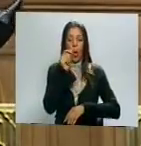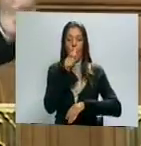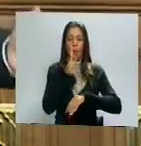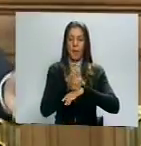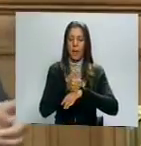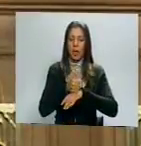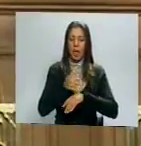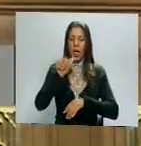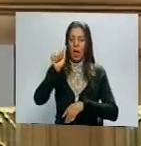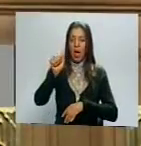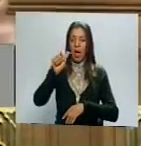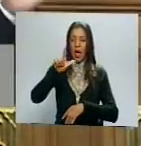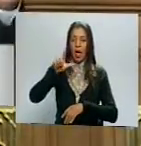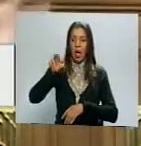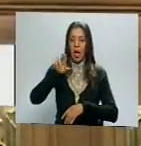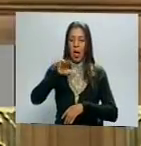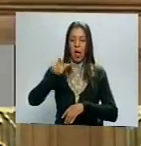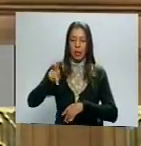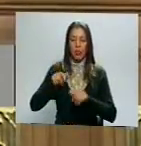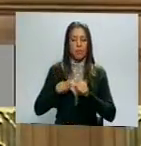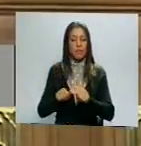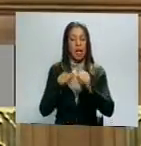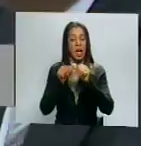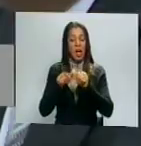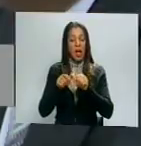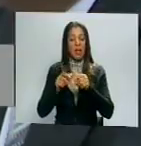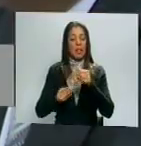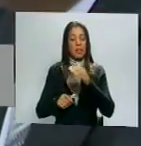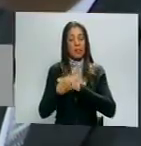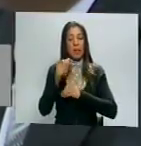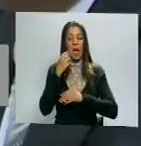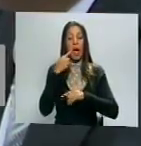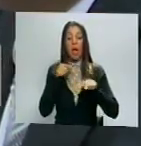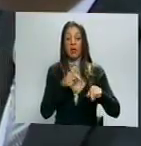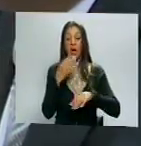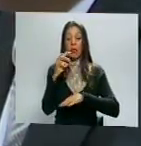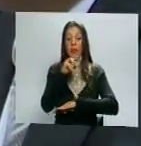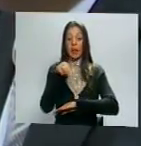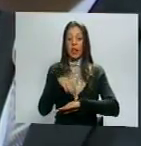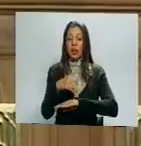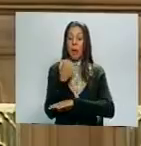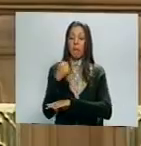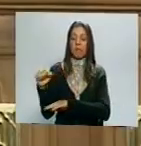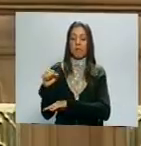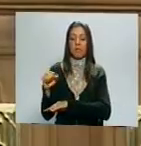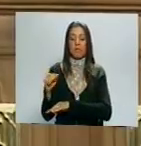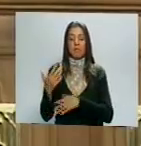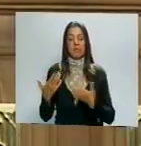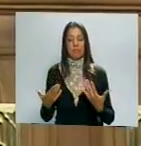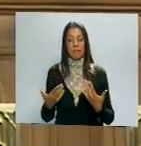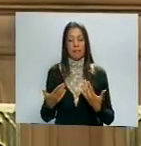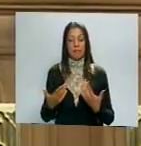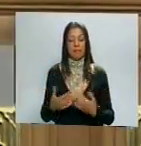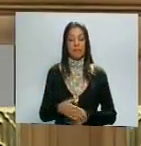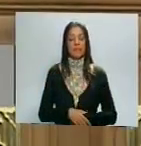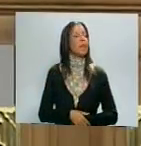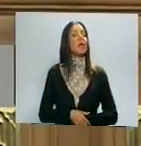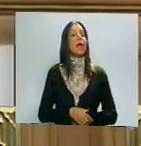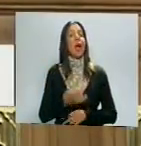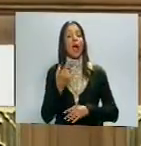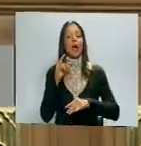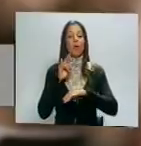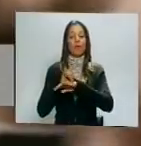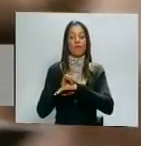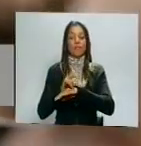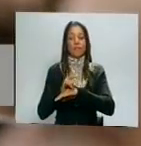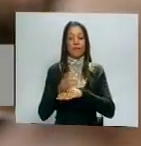hagan lo que tienen que hacer y retiren, bueno, seguirán en condición de desacato, de fraude contra el